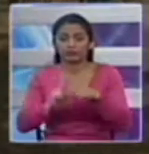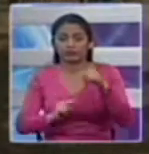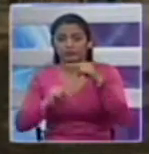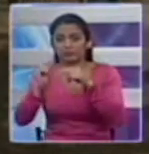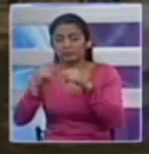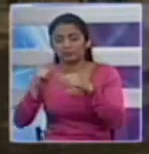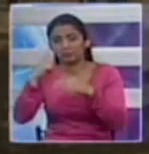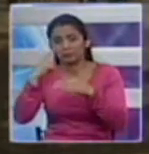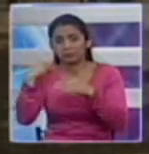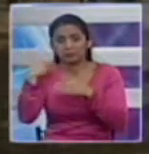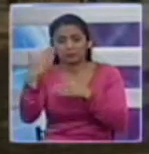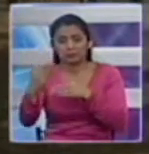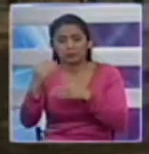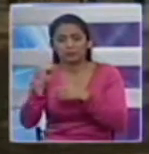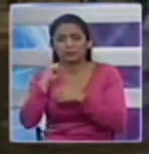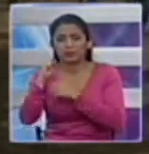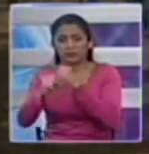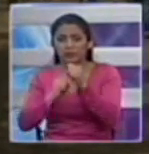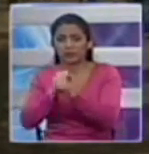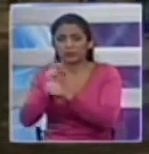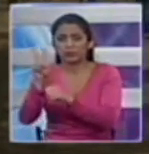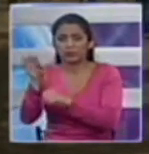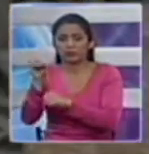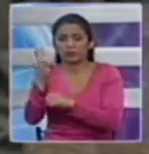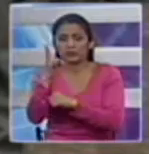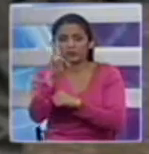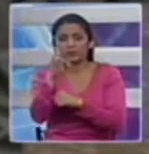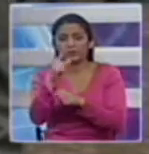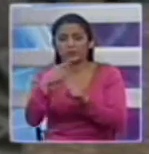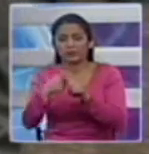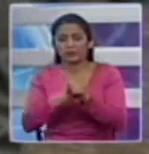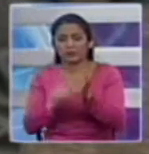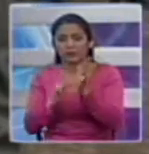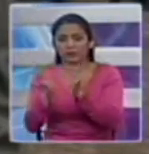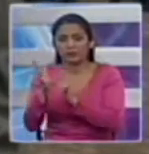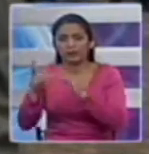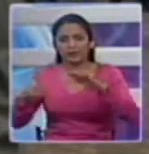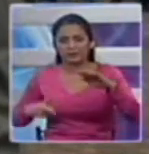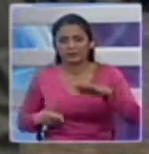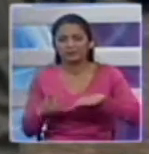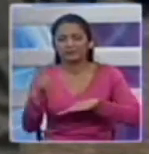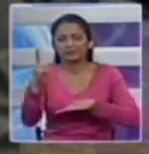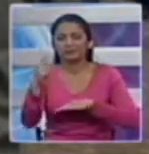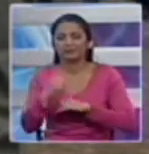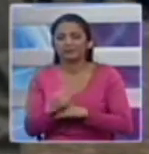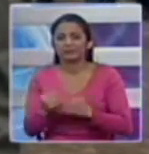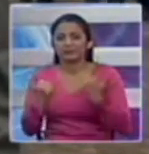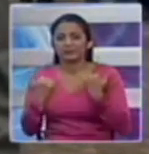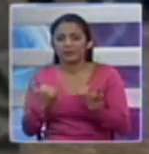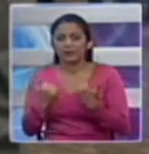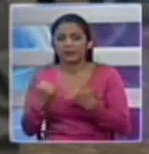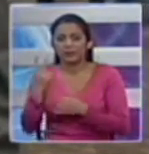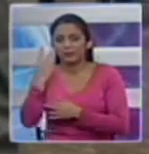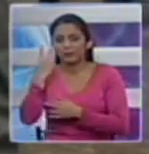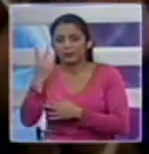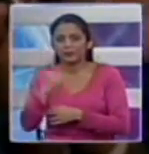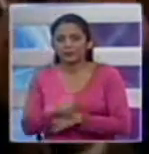año 2017. El presidente del Consejo Directivo del IES, Richard Espinosa, recorrió los